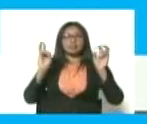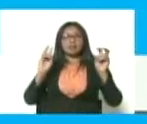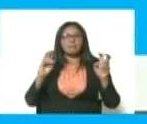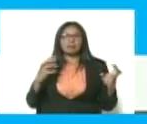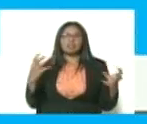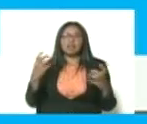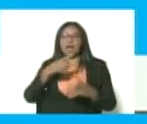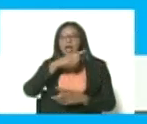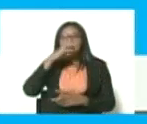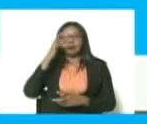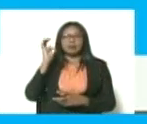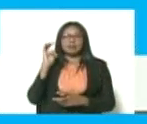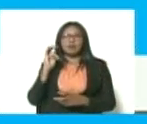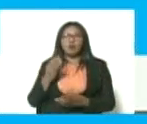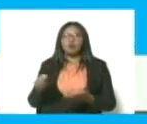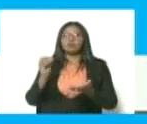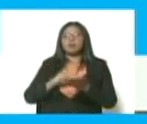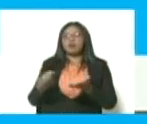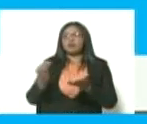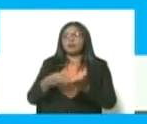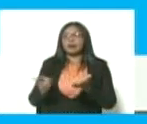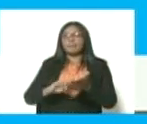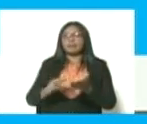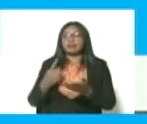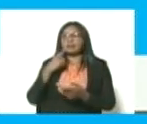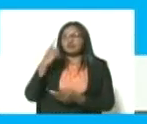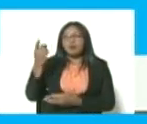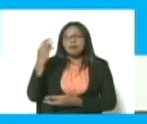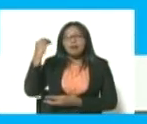un refrito que no se lo creen en Colombia